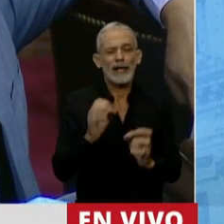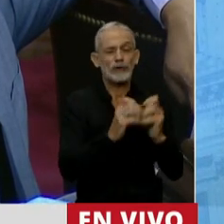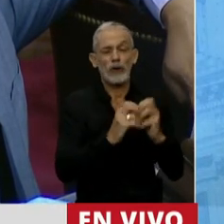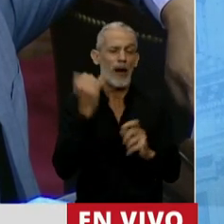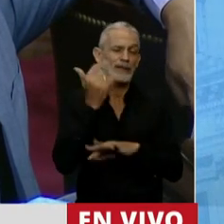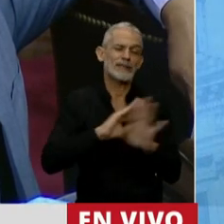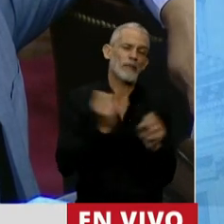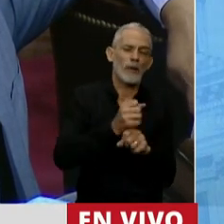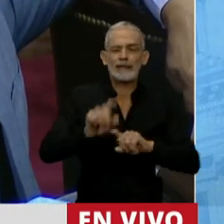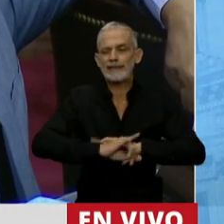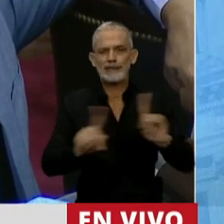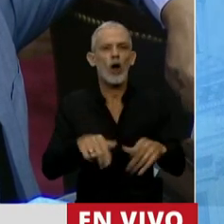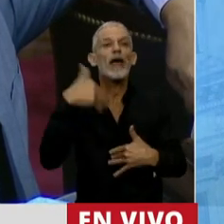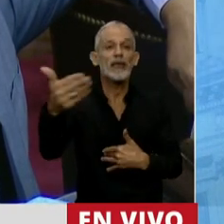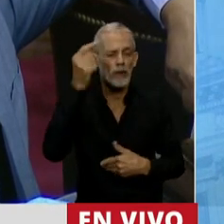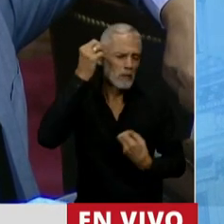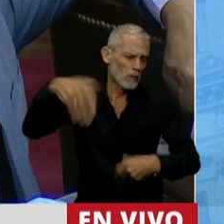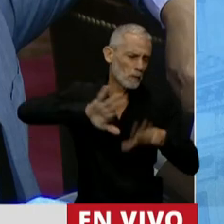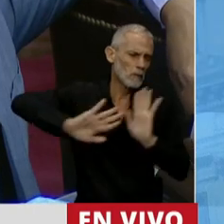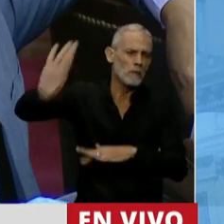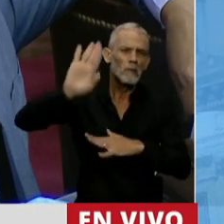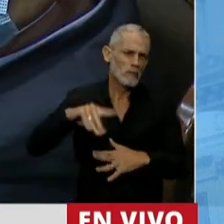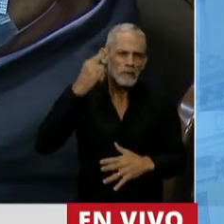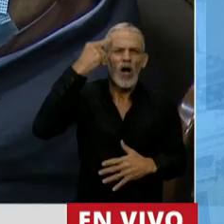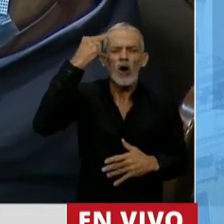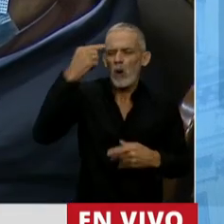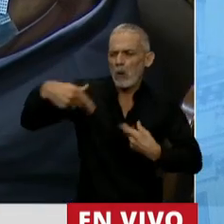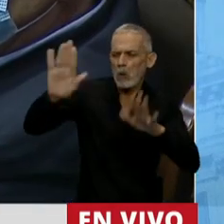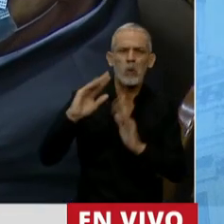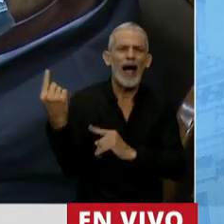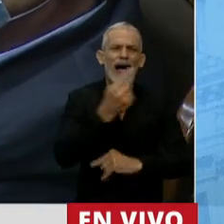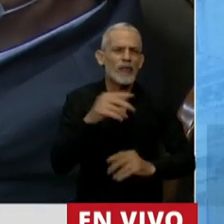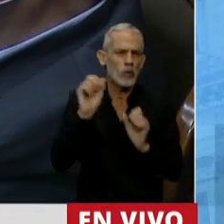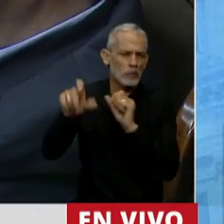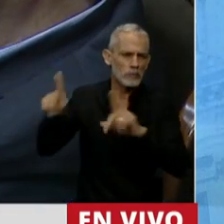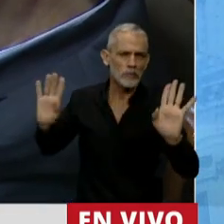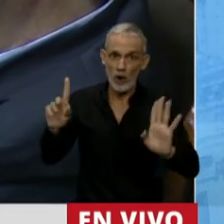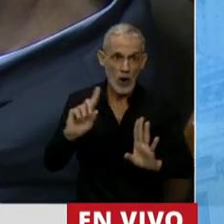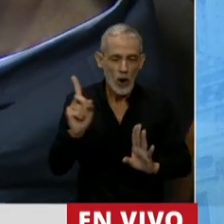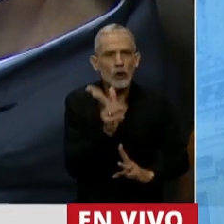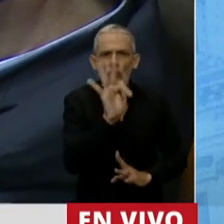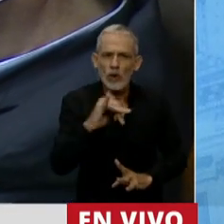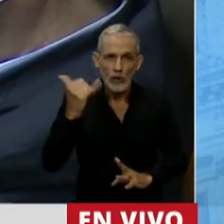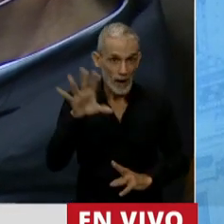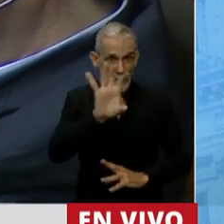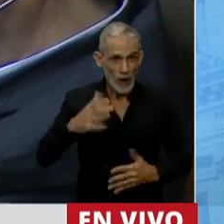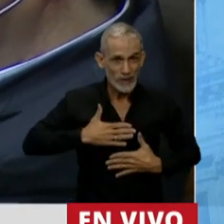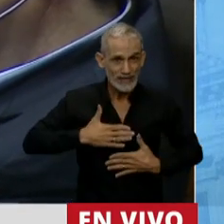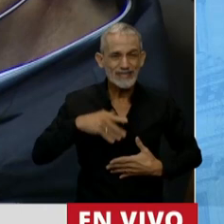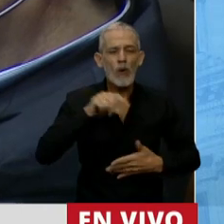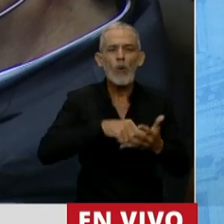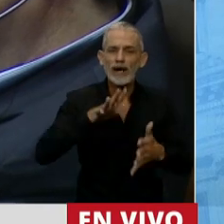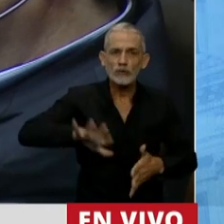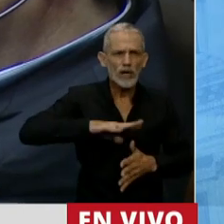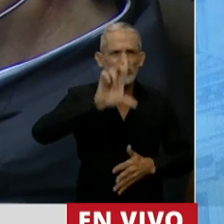debate, dedicarle un tiempo, y después olvidarnos, ¿no? Dejar libre la conciencia y olvidarnos lo que sigue pasando. Diariamente, en mi provincia de Buenos Aires y